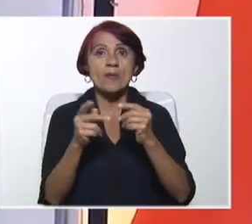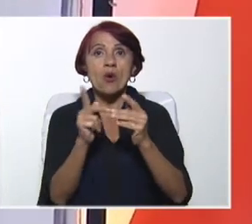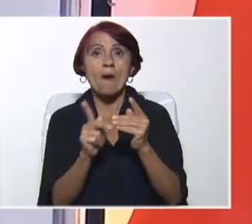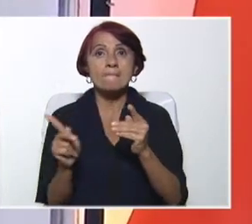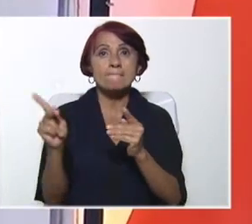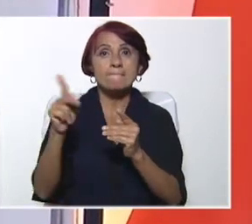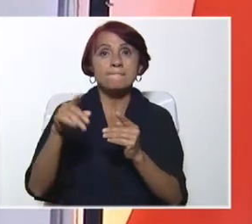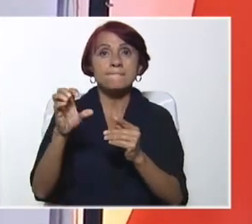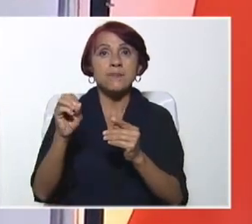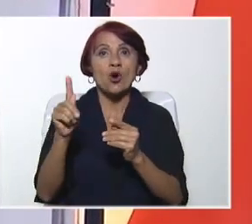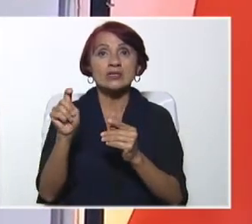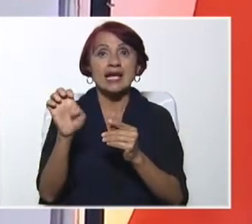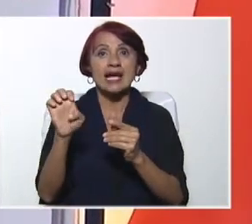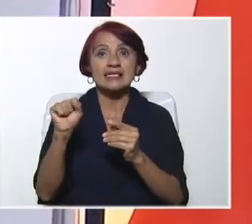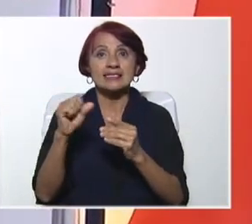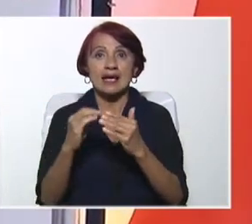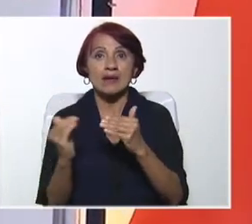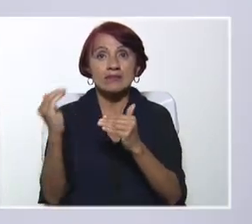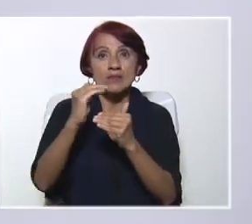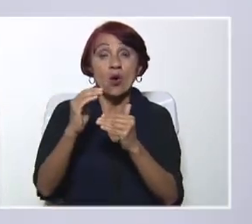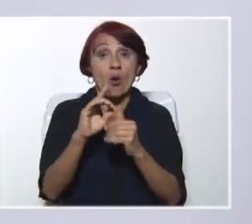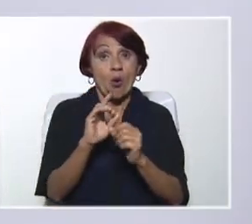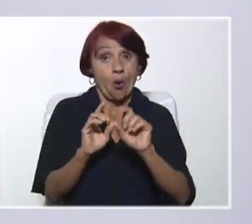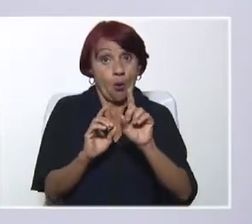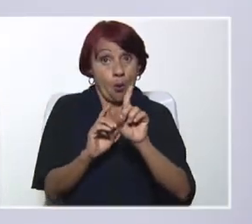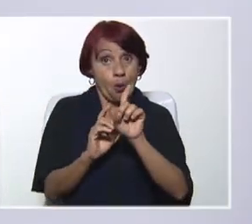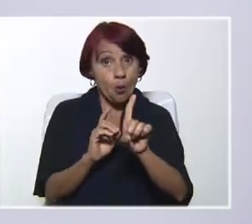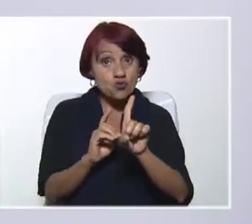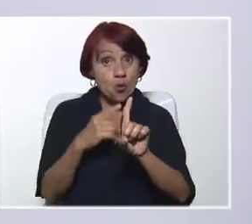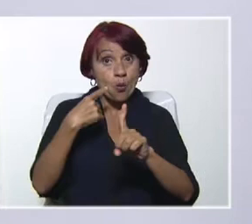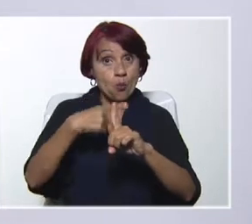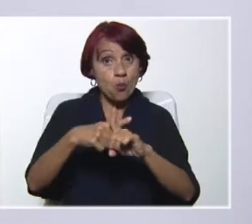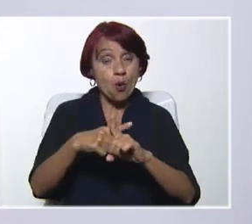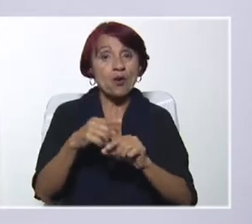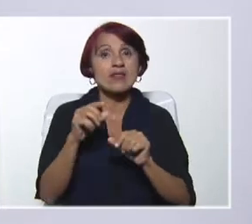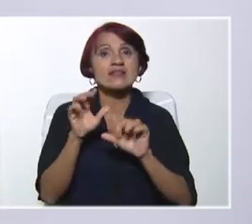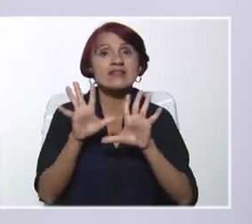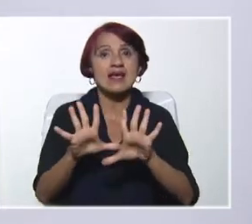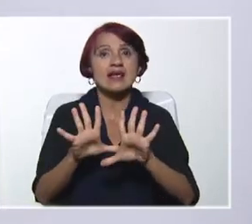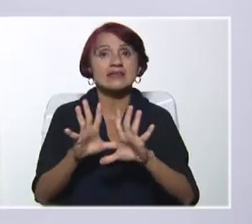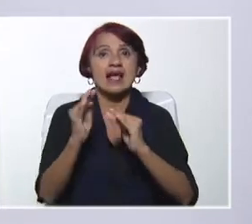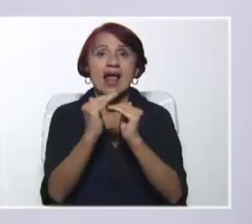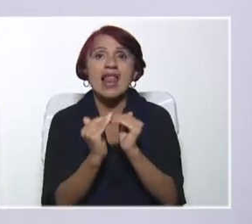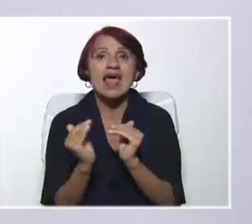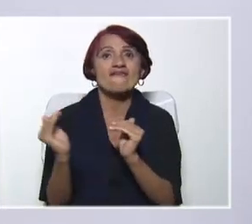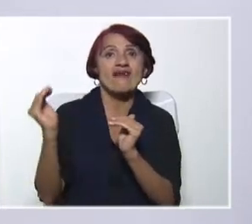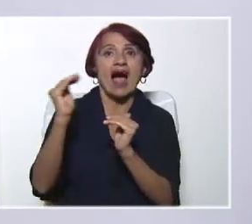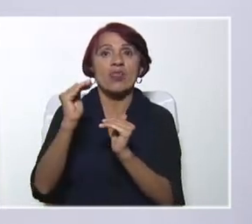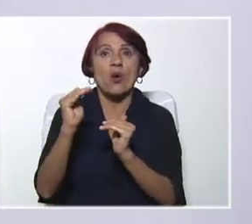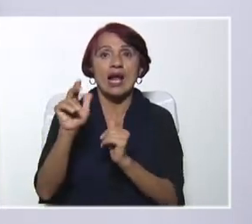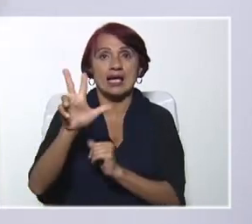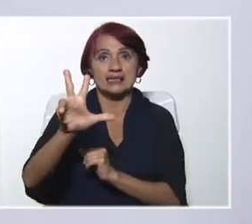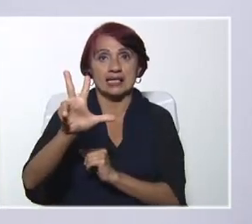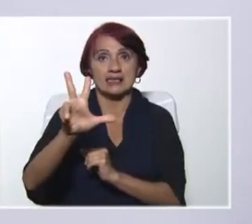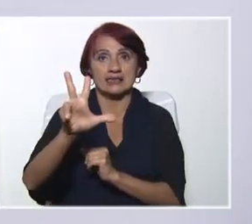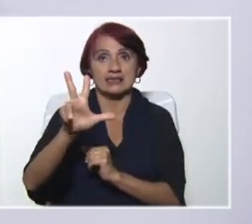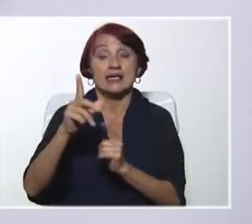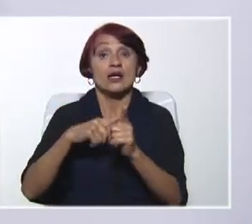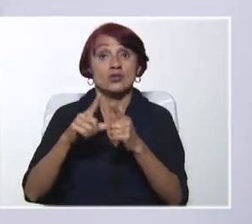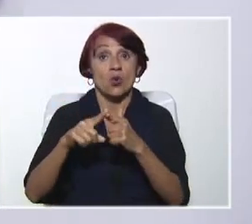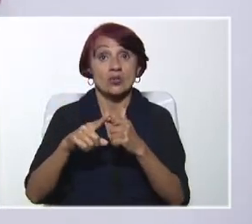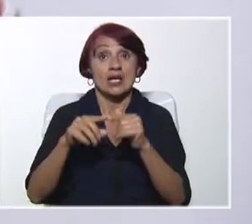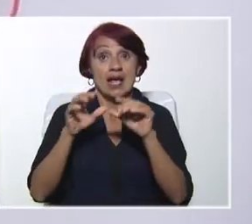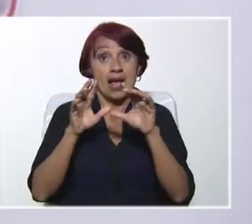sería 1 por 10 a la 3 más 4 por